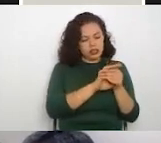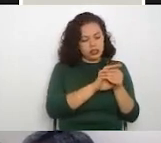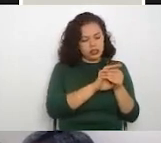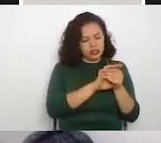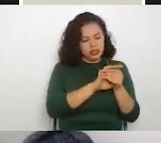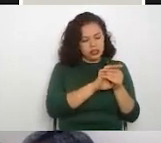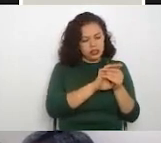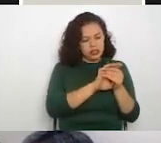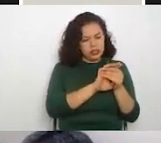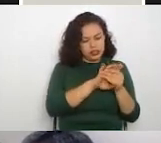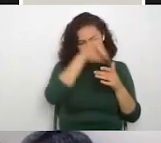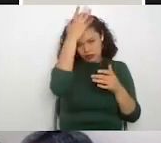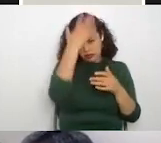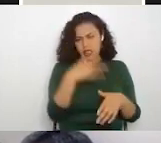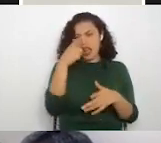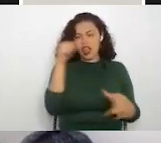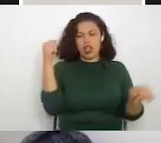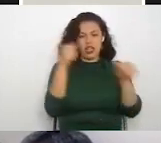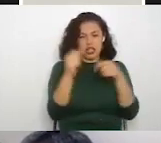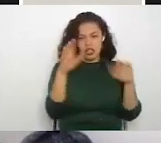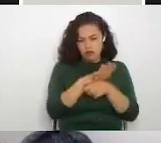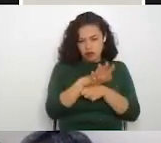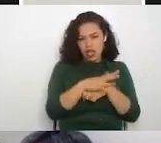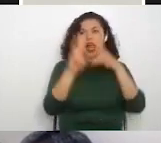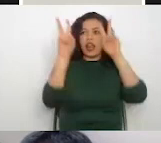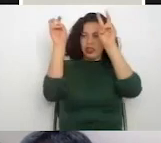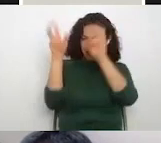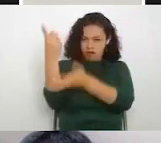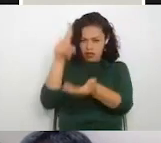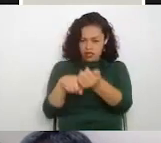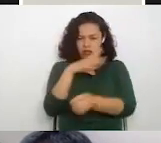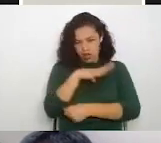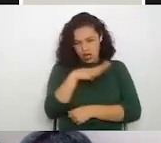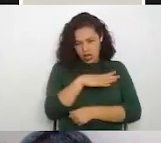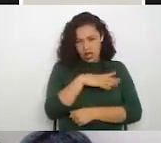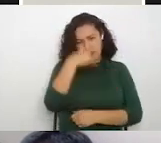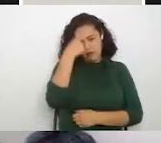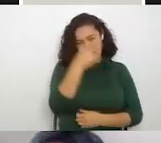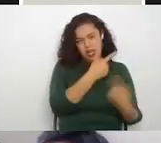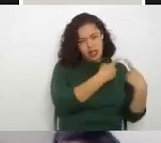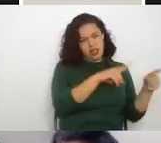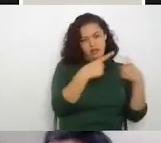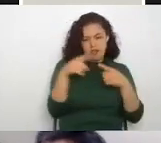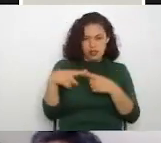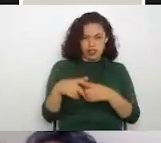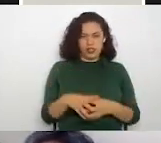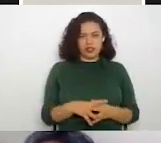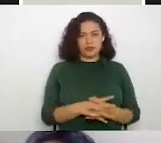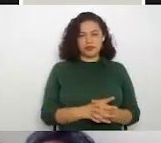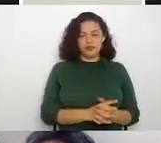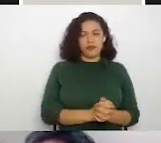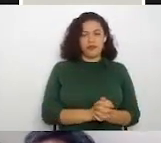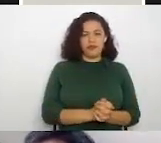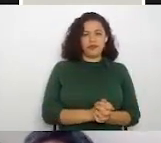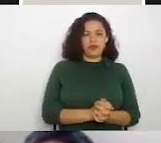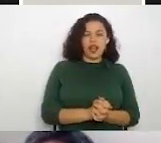El tipo, tamaño de letra, el contenido que deben de tener los diferentes, por ejemplo, en el manual de procedimientos,